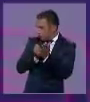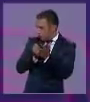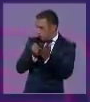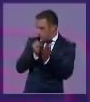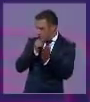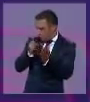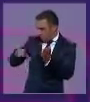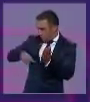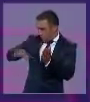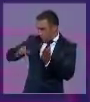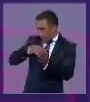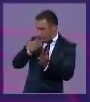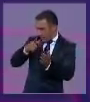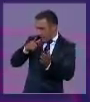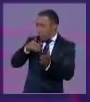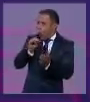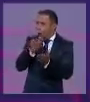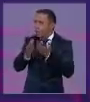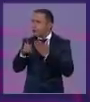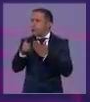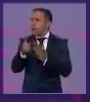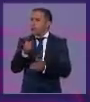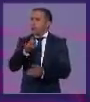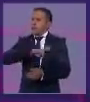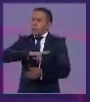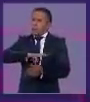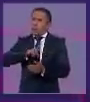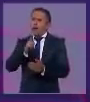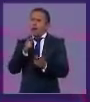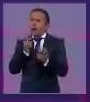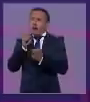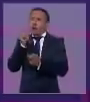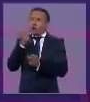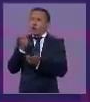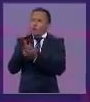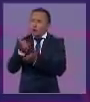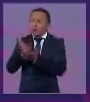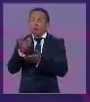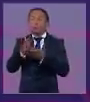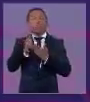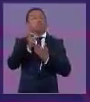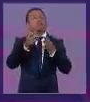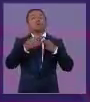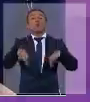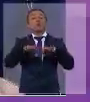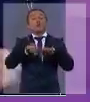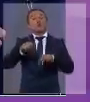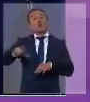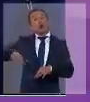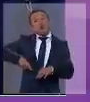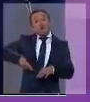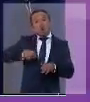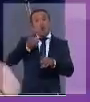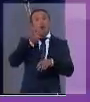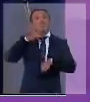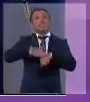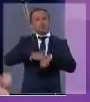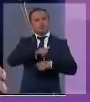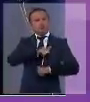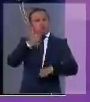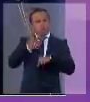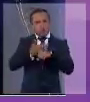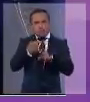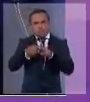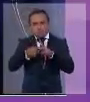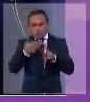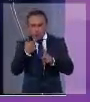administración de los tres sistemas y una compensación del gobierno entre los sistemas para generar esa eficiencia. Implica compras consolidadas